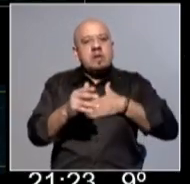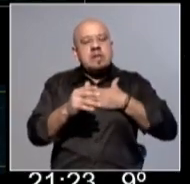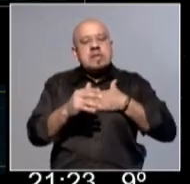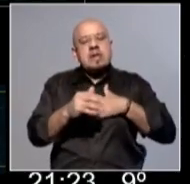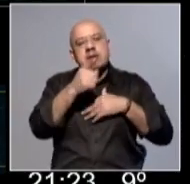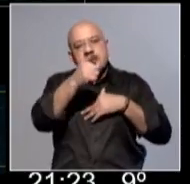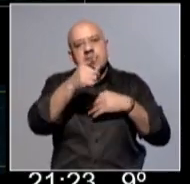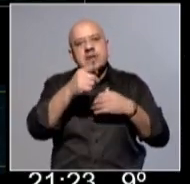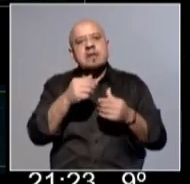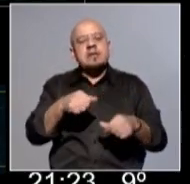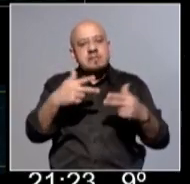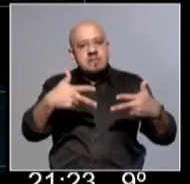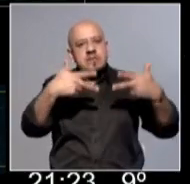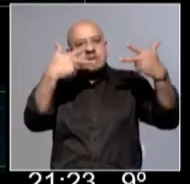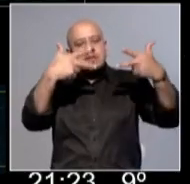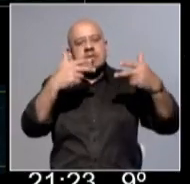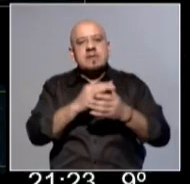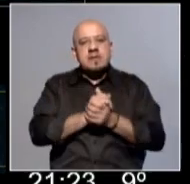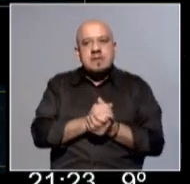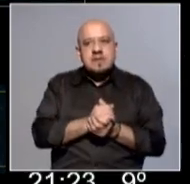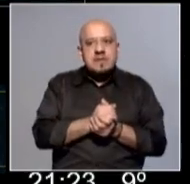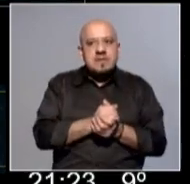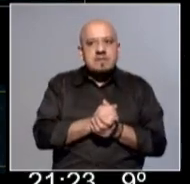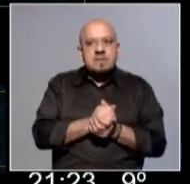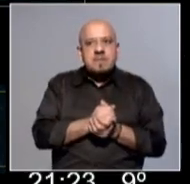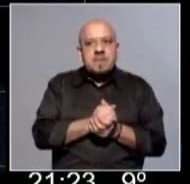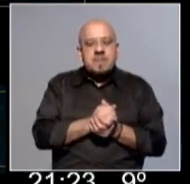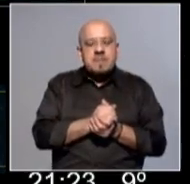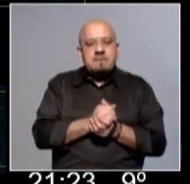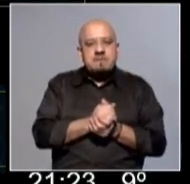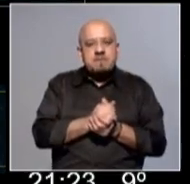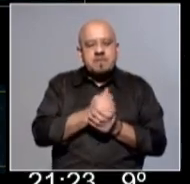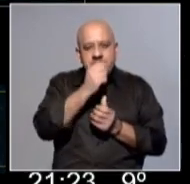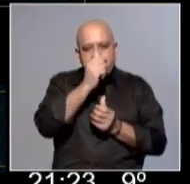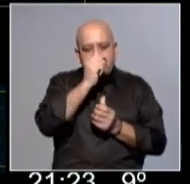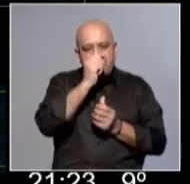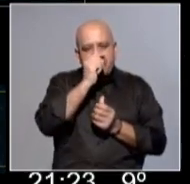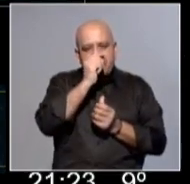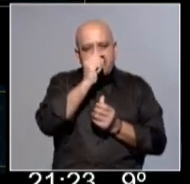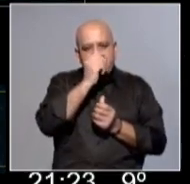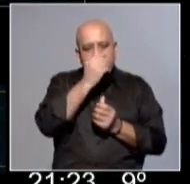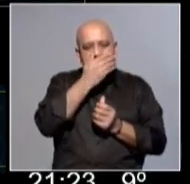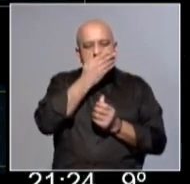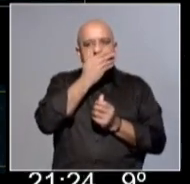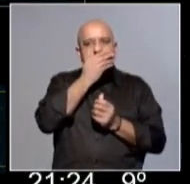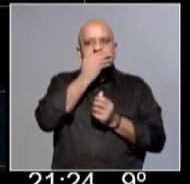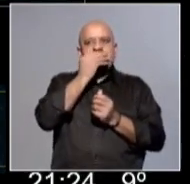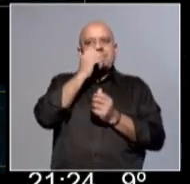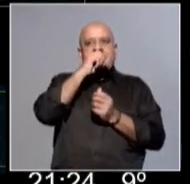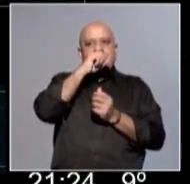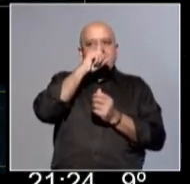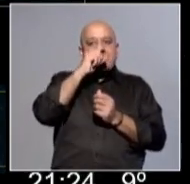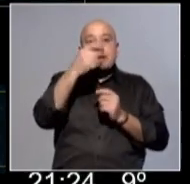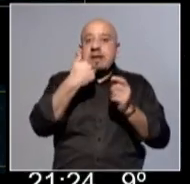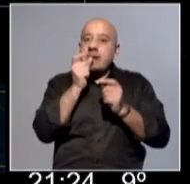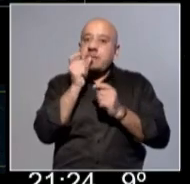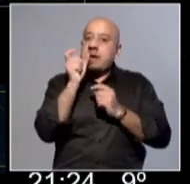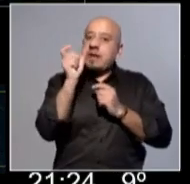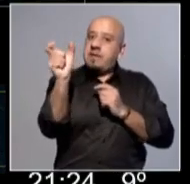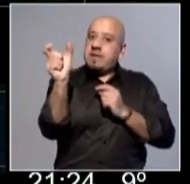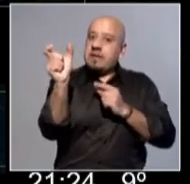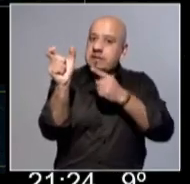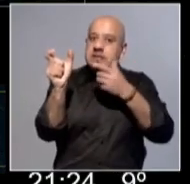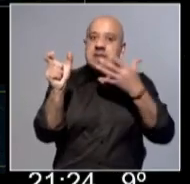nos hayas acompañado y dedicado un poco de tiempo. Bueno, una última cosa. Lo que quieras. Las palabras tienen sentido y